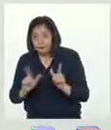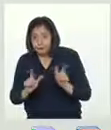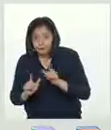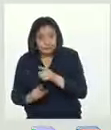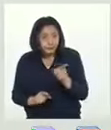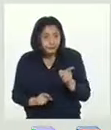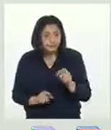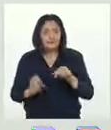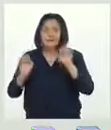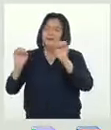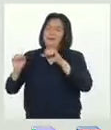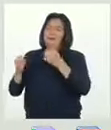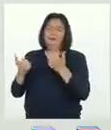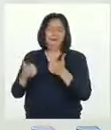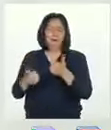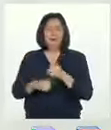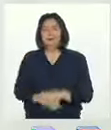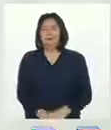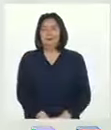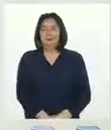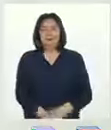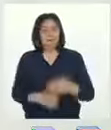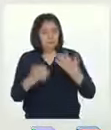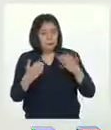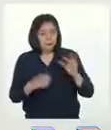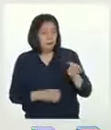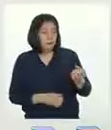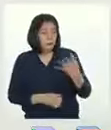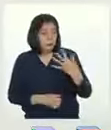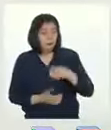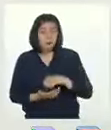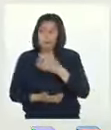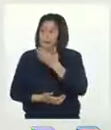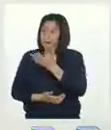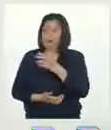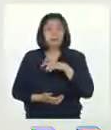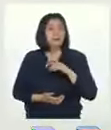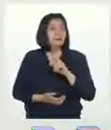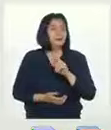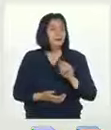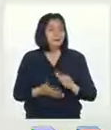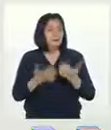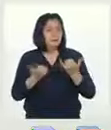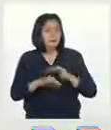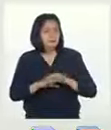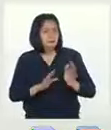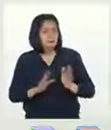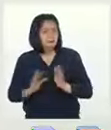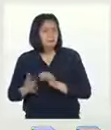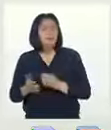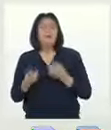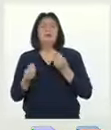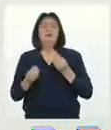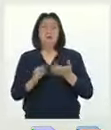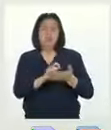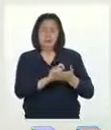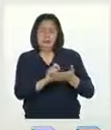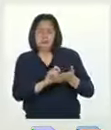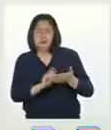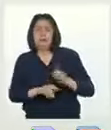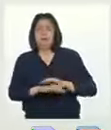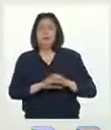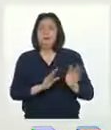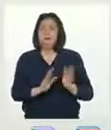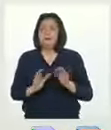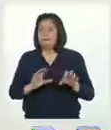y listos? ¡Sí! ¡Muy bien! Como ya lo ha mencionado Patricia, hoy planificaremos la escritura de nuestros